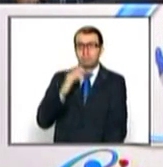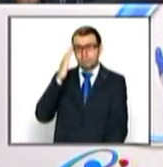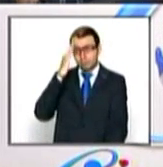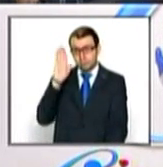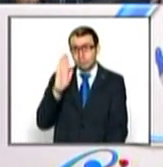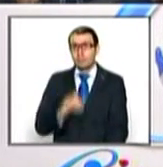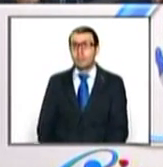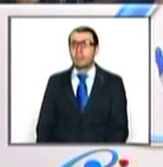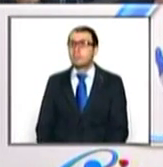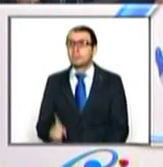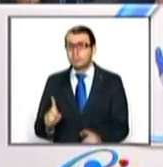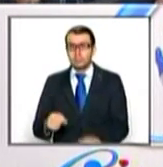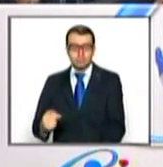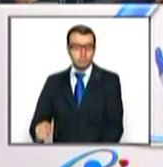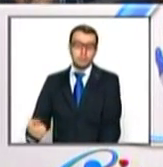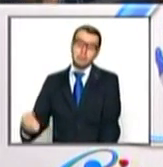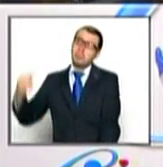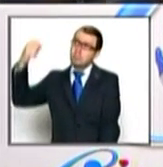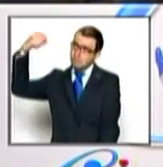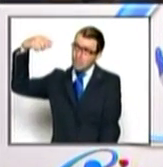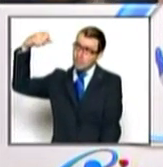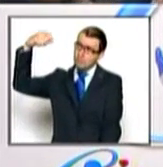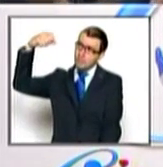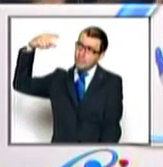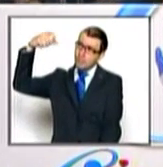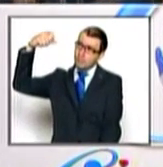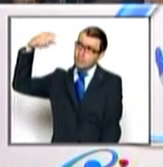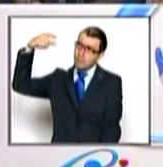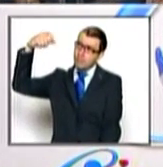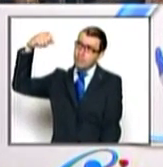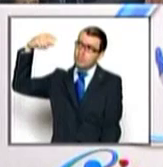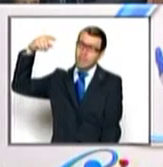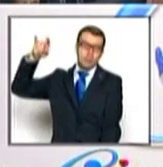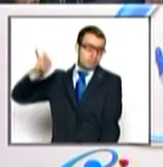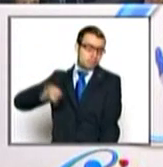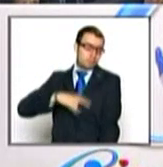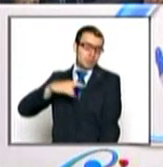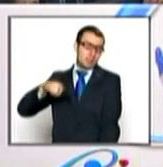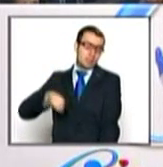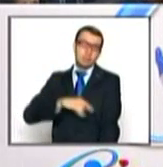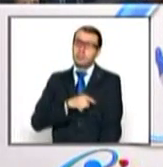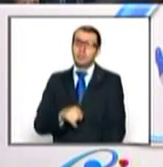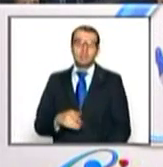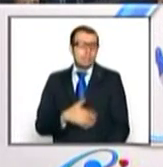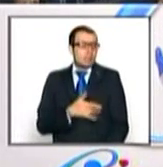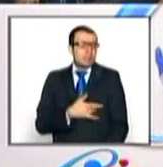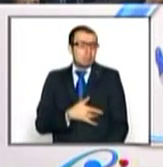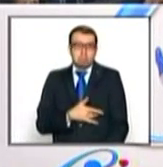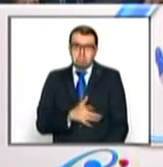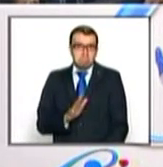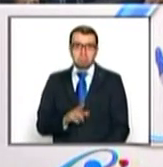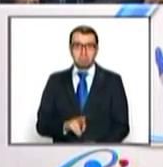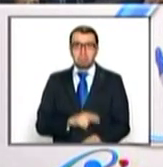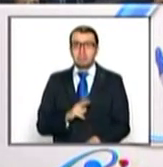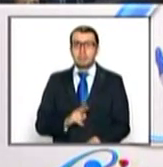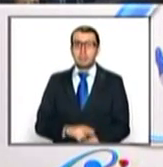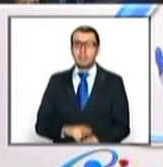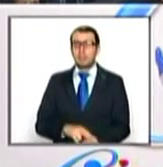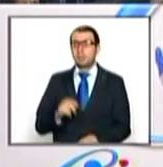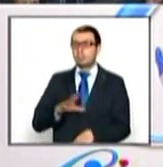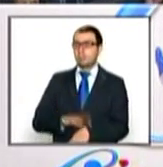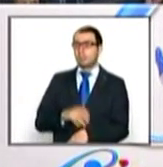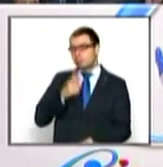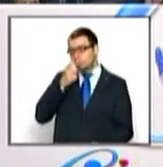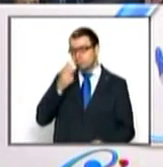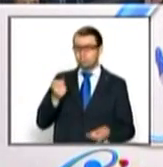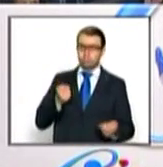administración del mismo no va a sentir absolutamente nada, siempre y cuando se haga un goteo lento y sea supervisado por el médico. Eso es algo muy importante también, y es que durante todas las